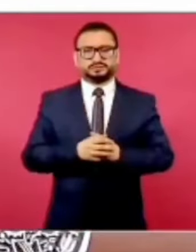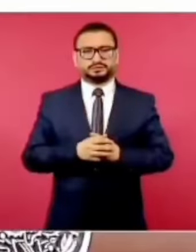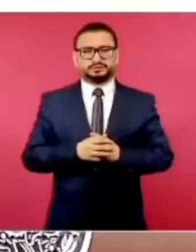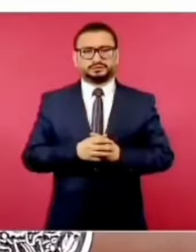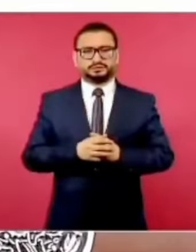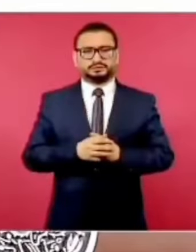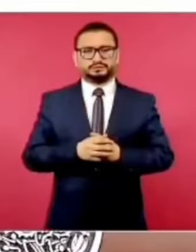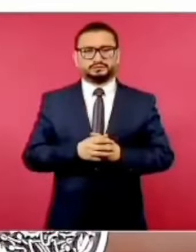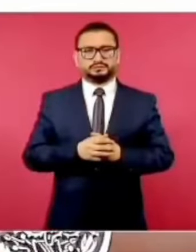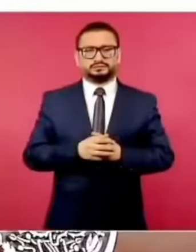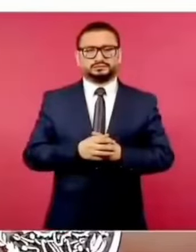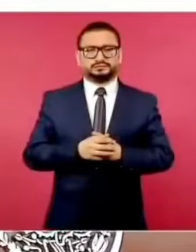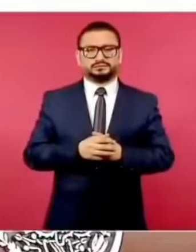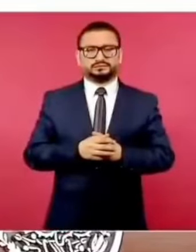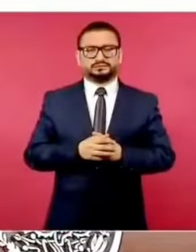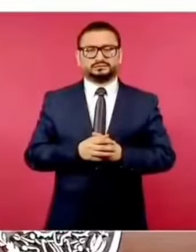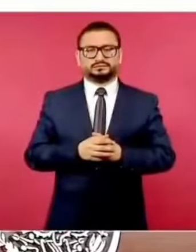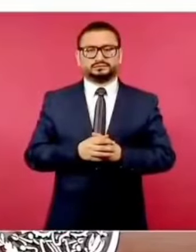claro que sí.